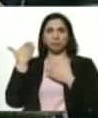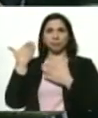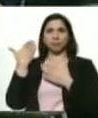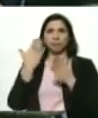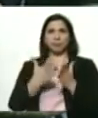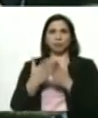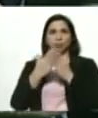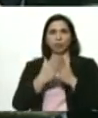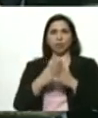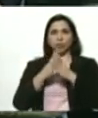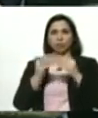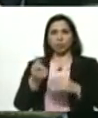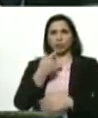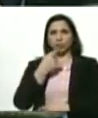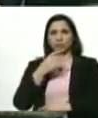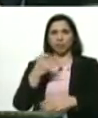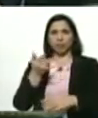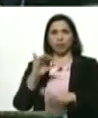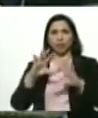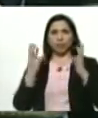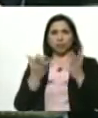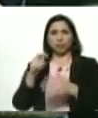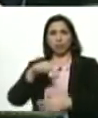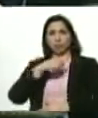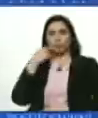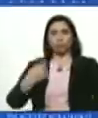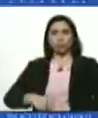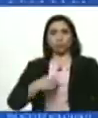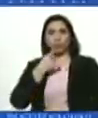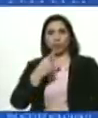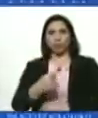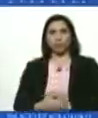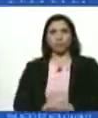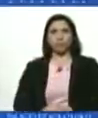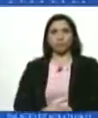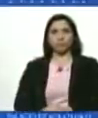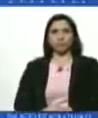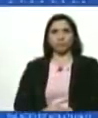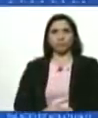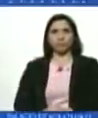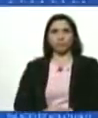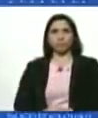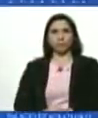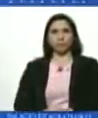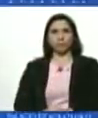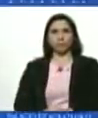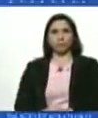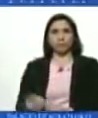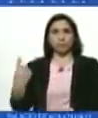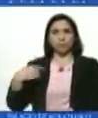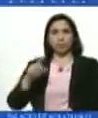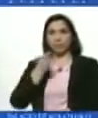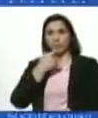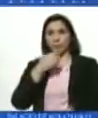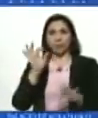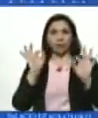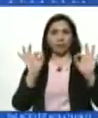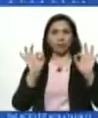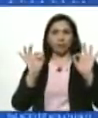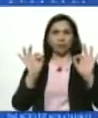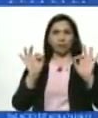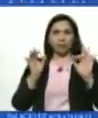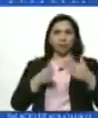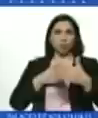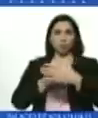tratamientos que hay en el mundo hoy rusia anunció que tiene un tratamiento especial contra el